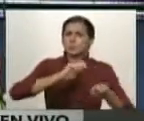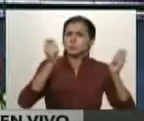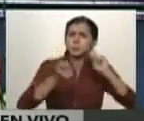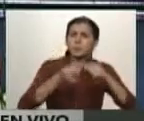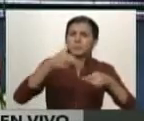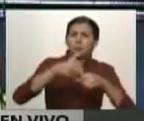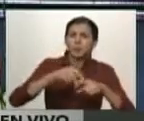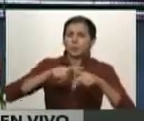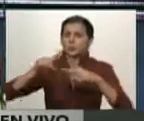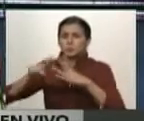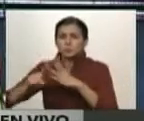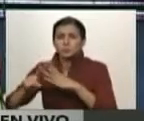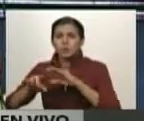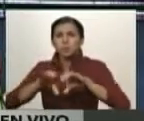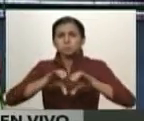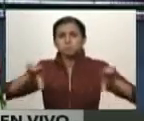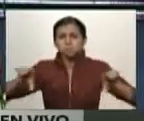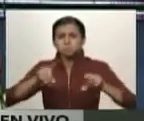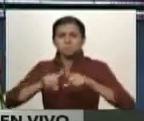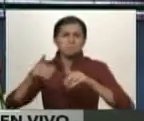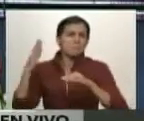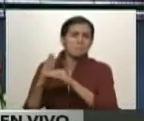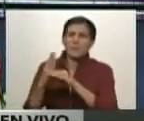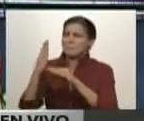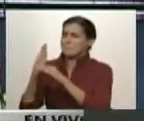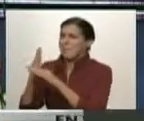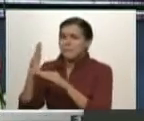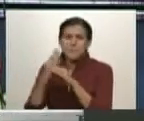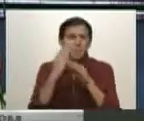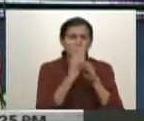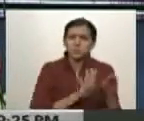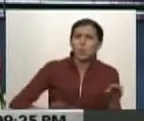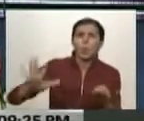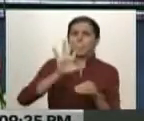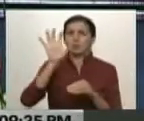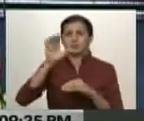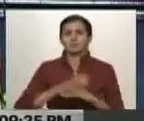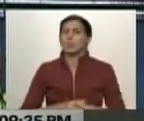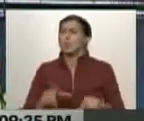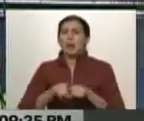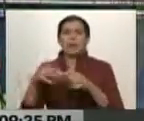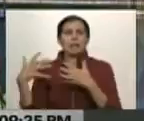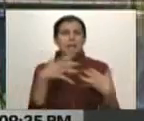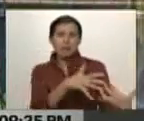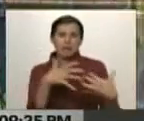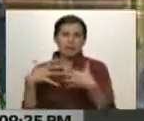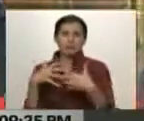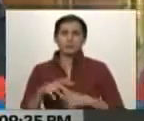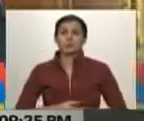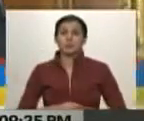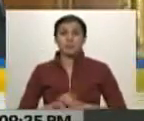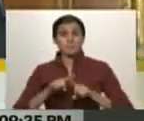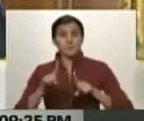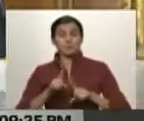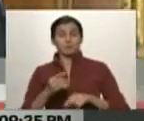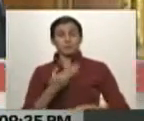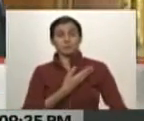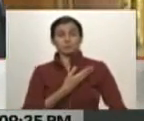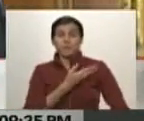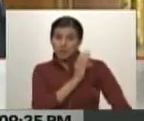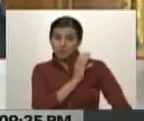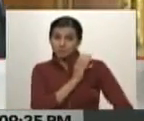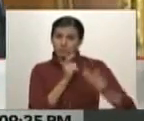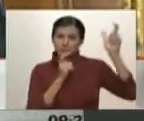oleoductos la situación de preguerra que fue llevada por nuestro comandante chávez con un